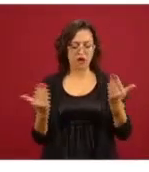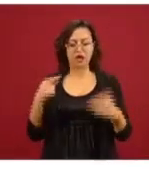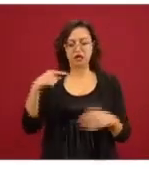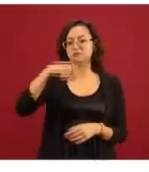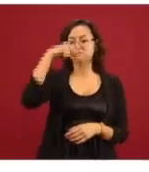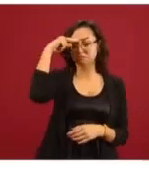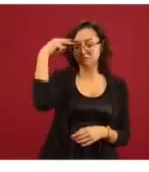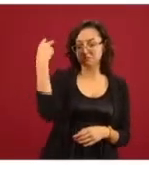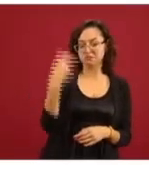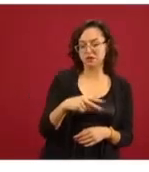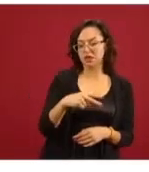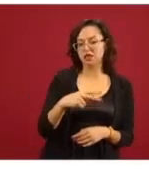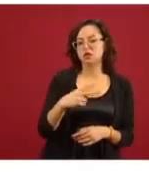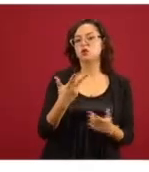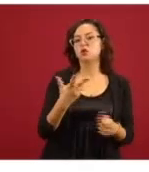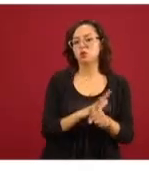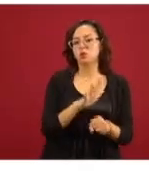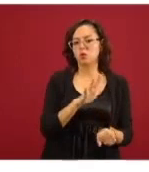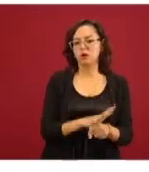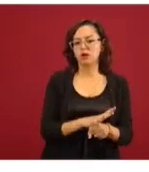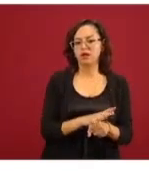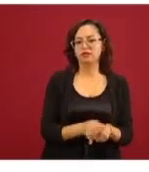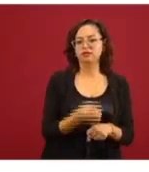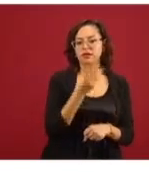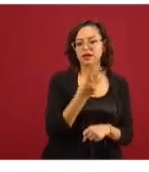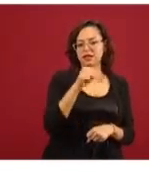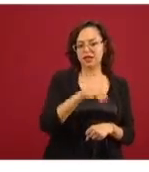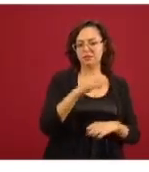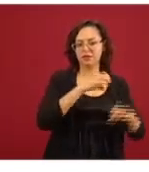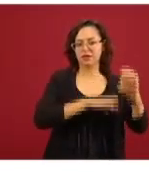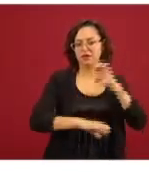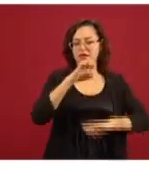la producción que hace la compañía 3M, que es